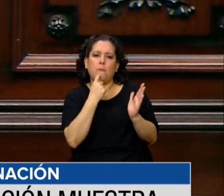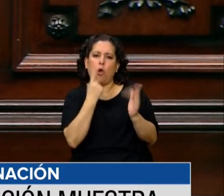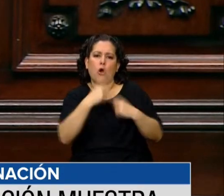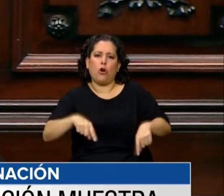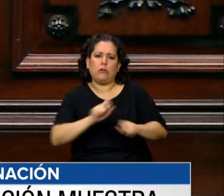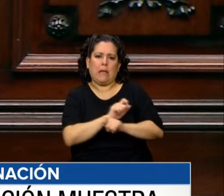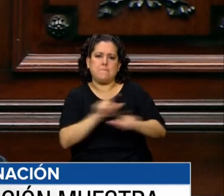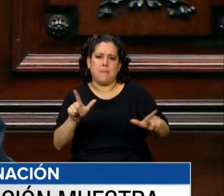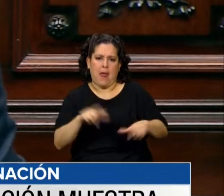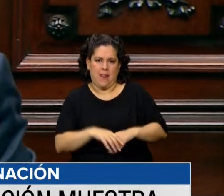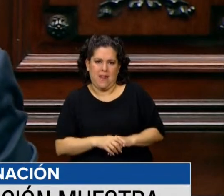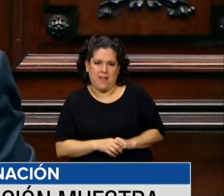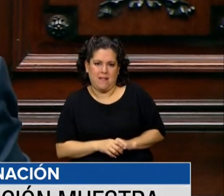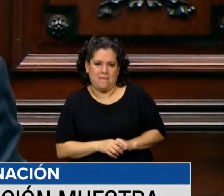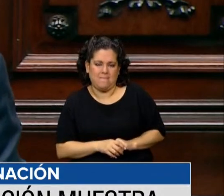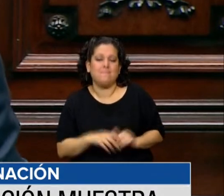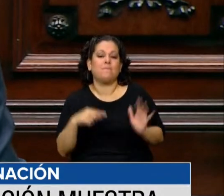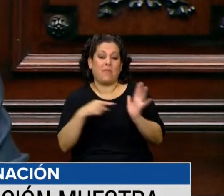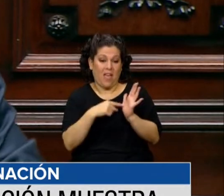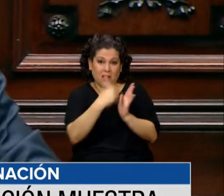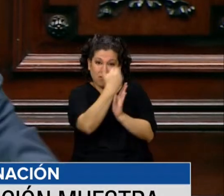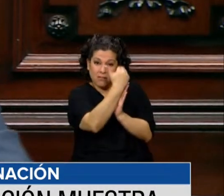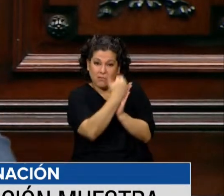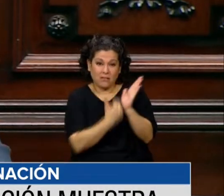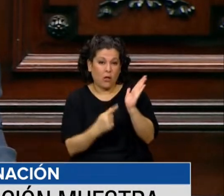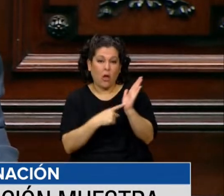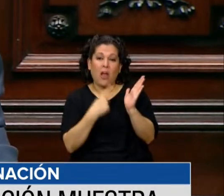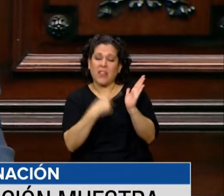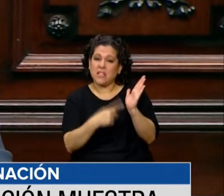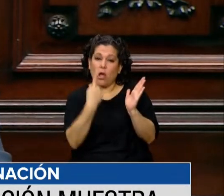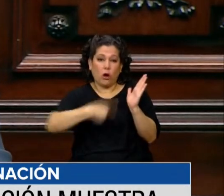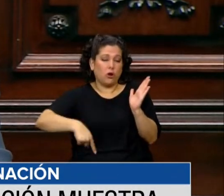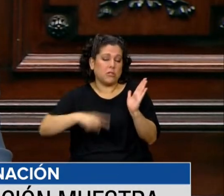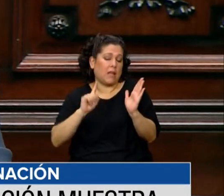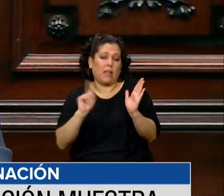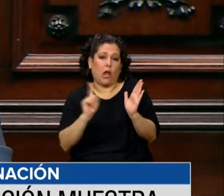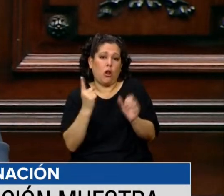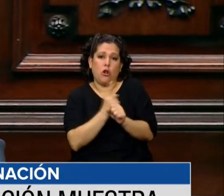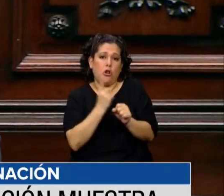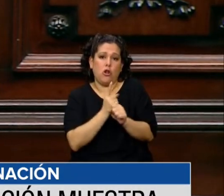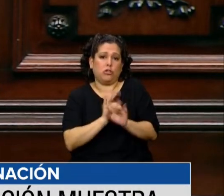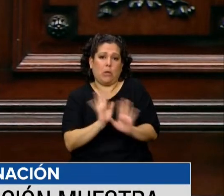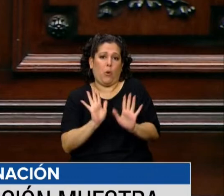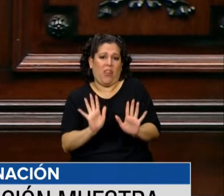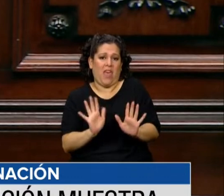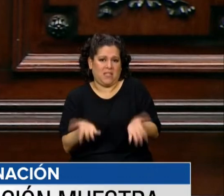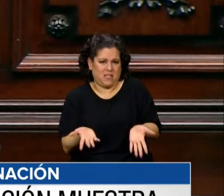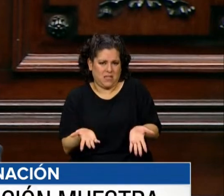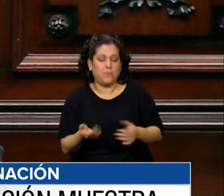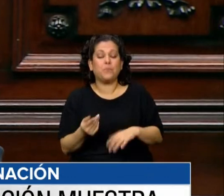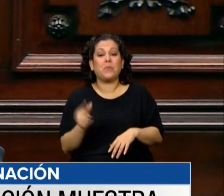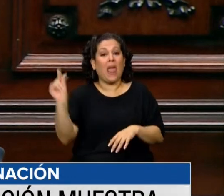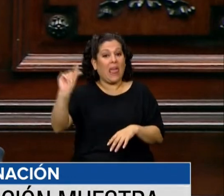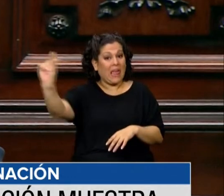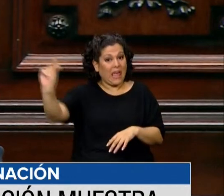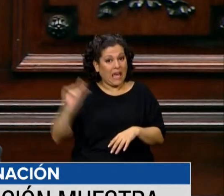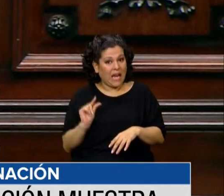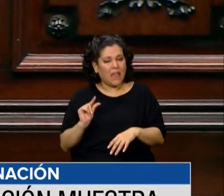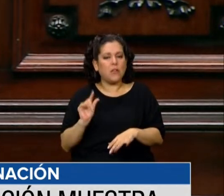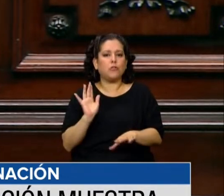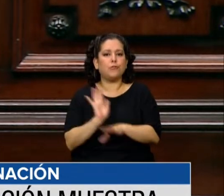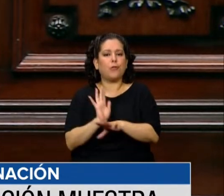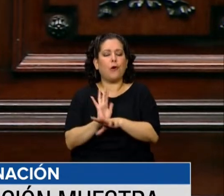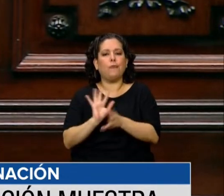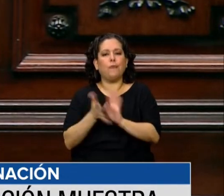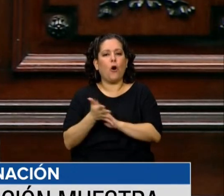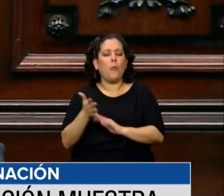se hizo ahí, no se tiene, todo lo que está ahí, no se tiene que hacer. El crédito empezó como un crédito stand-by.